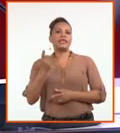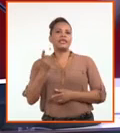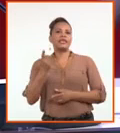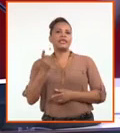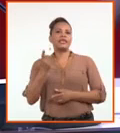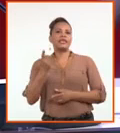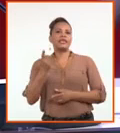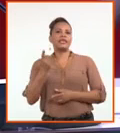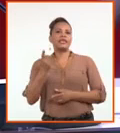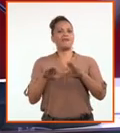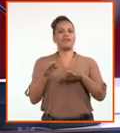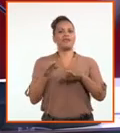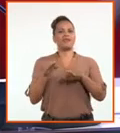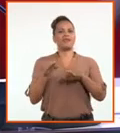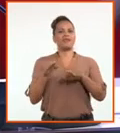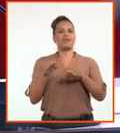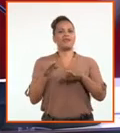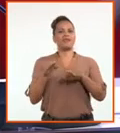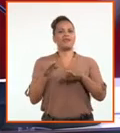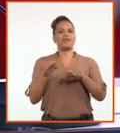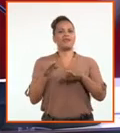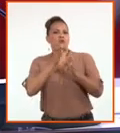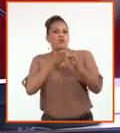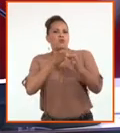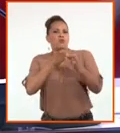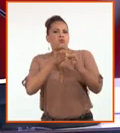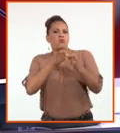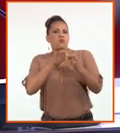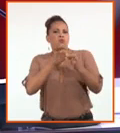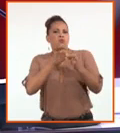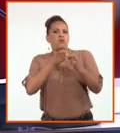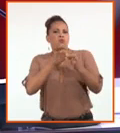a veces se torna un poco formal y que